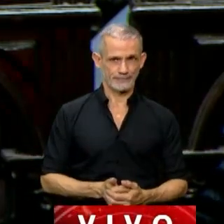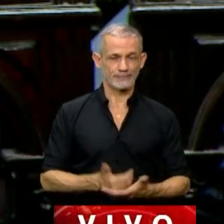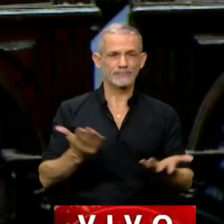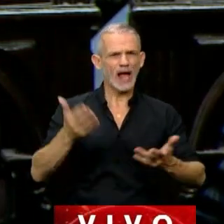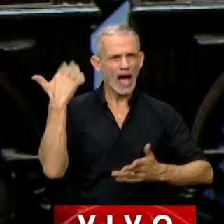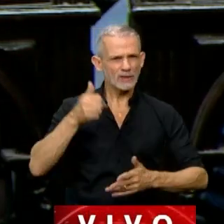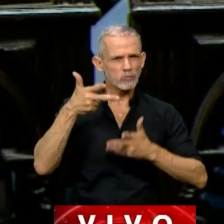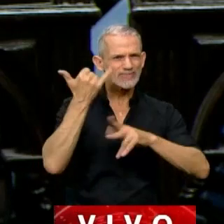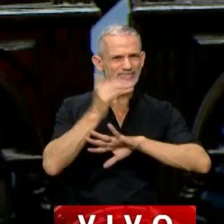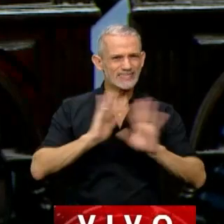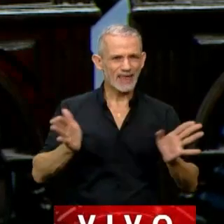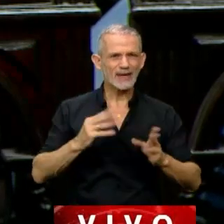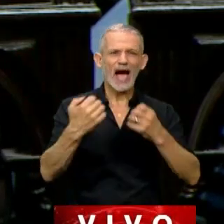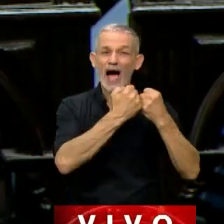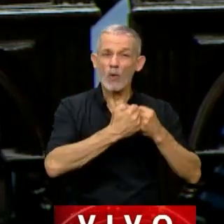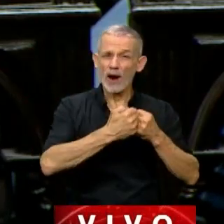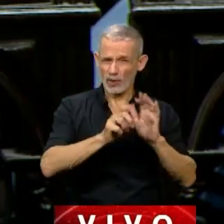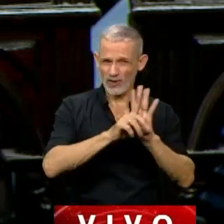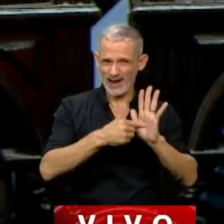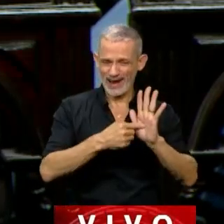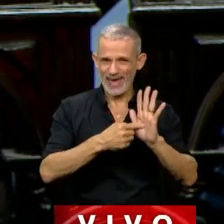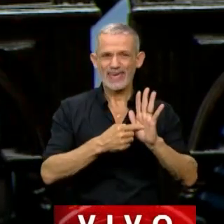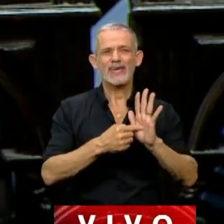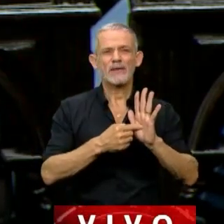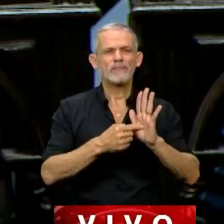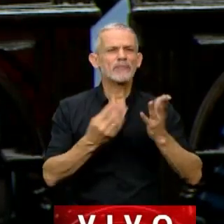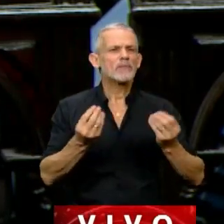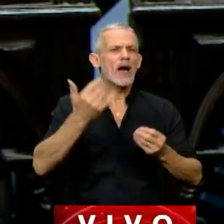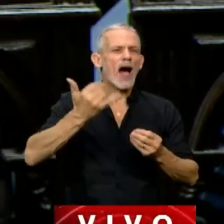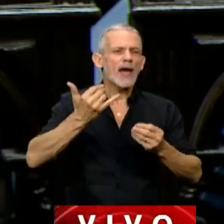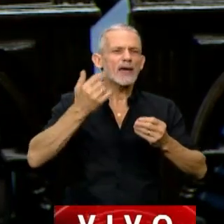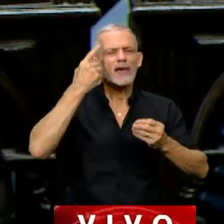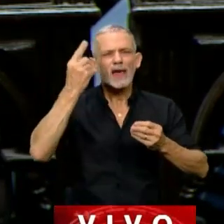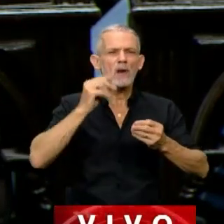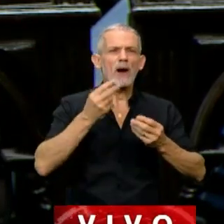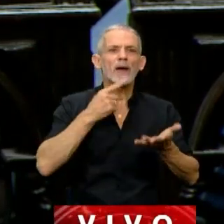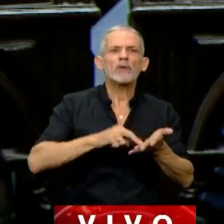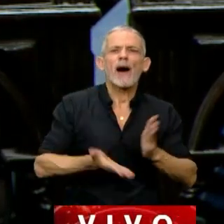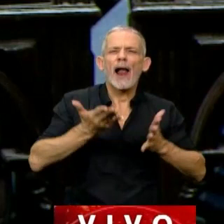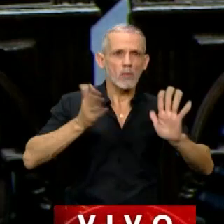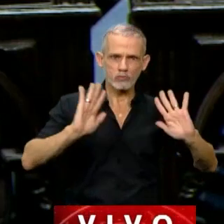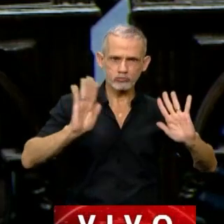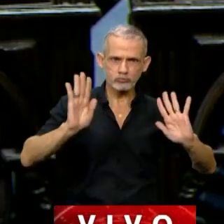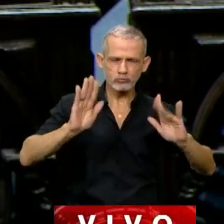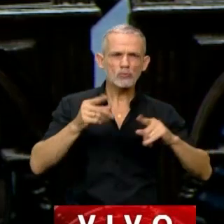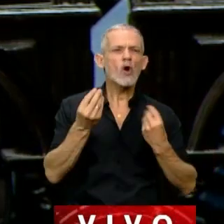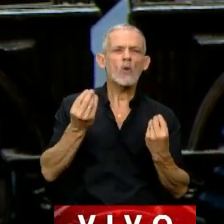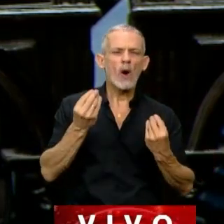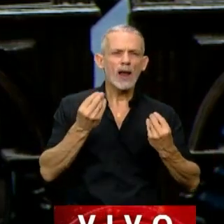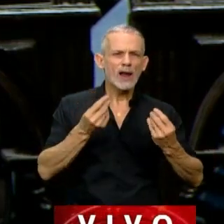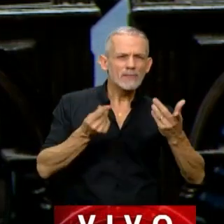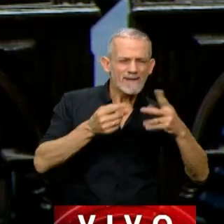como ya dije este consenso no está atravesado por la idea de aumentar impuestos sino de implementar